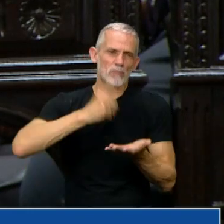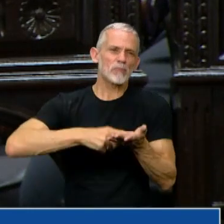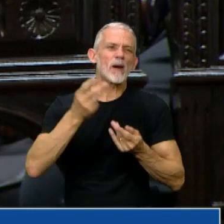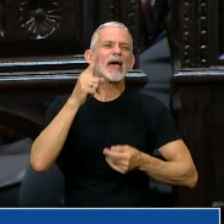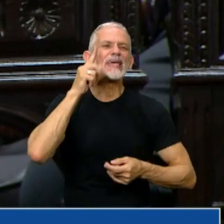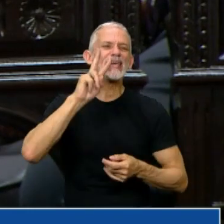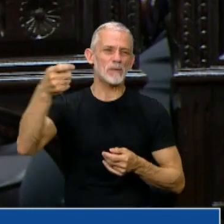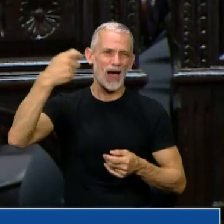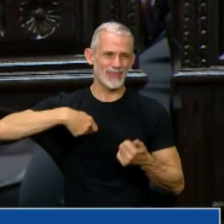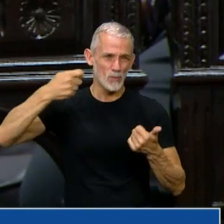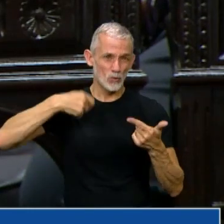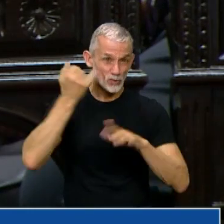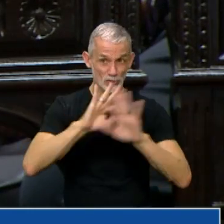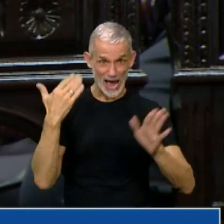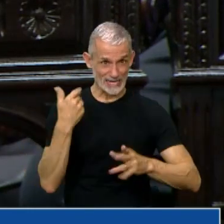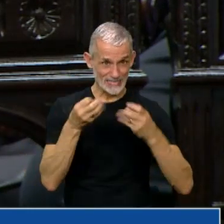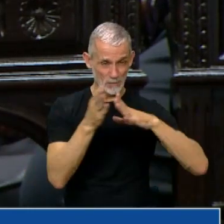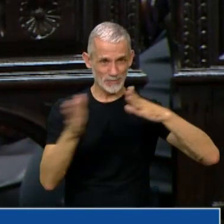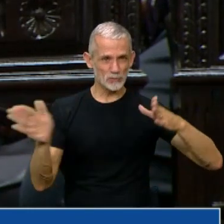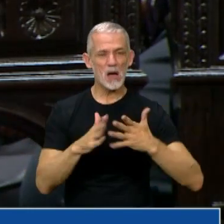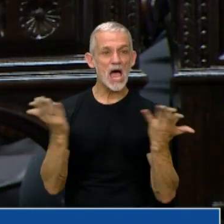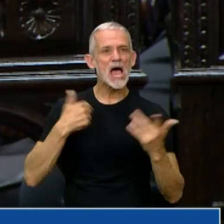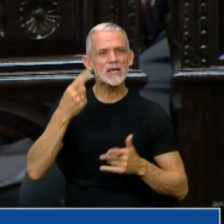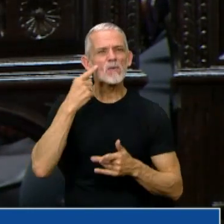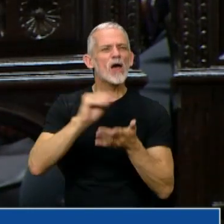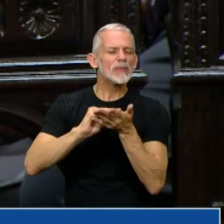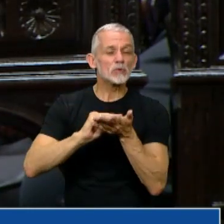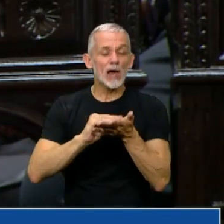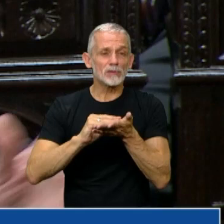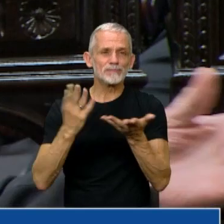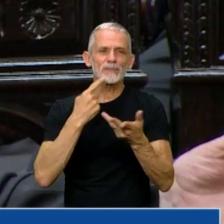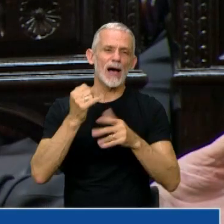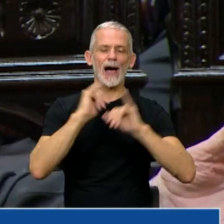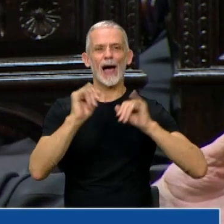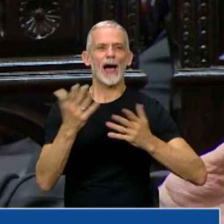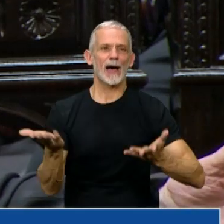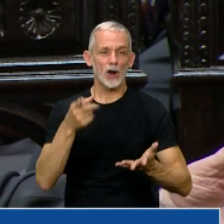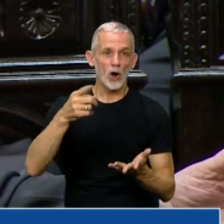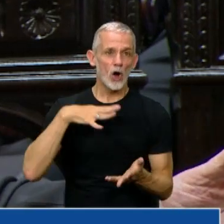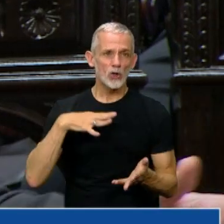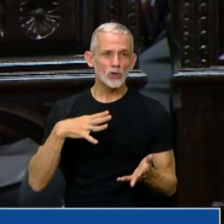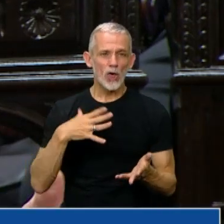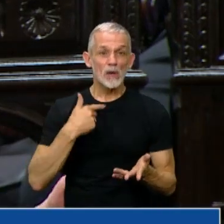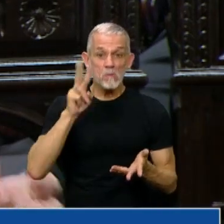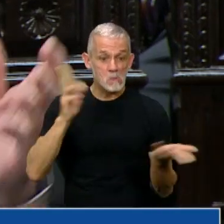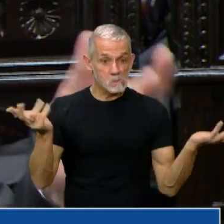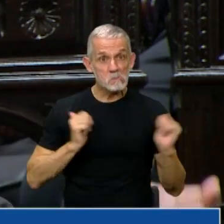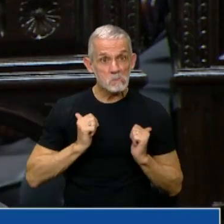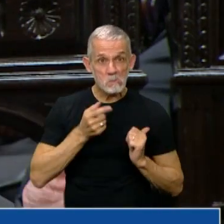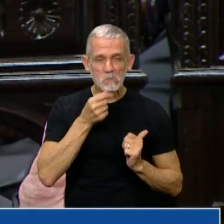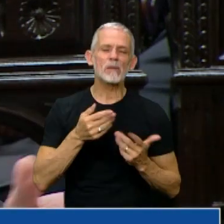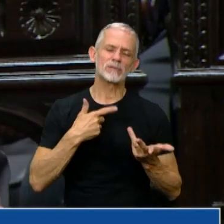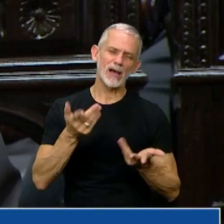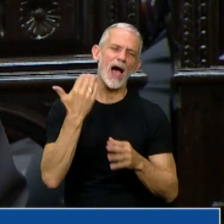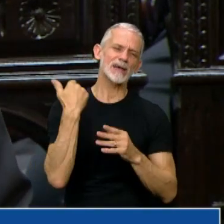devolución del IVA, que ha empezado a funcionar ayer. Ayer escuchábamos a algún diputado o diputada decir que todavía no veían los efectos. Les